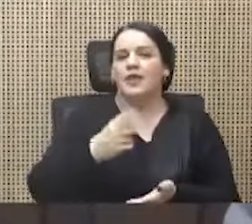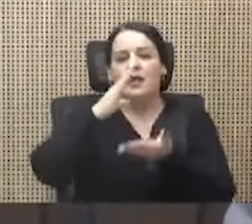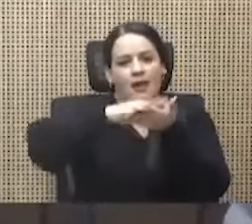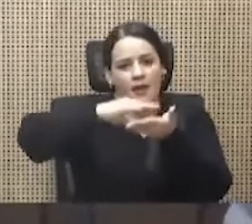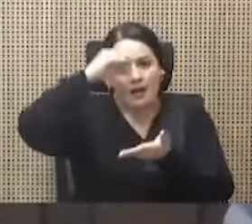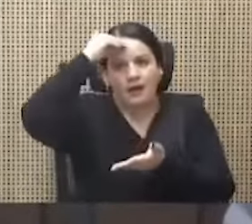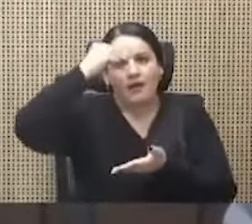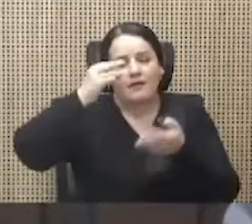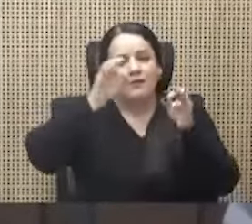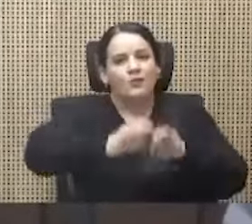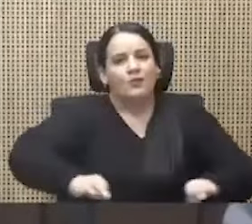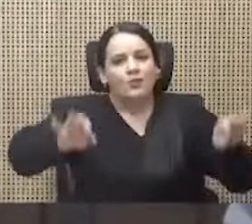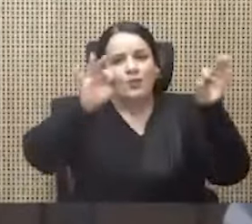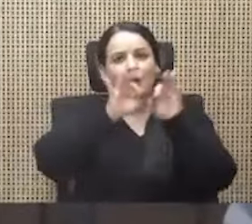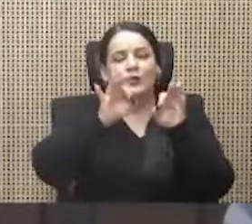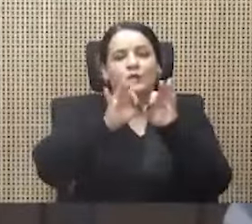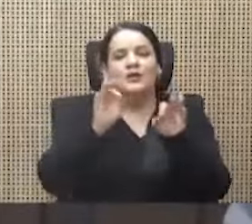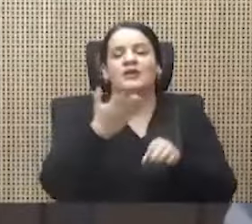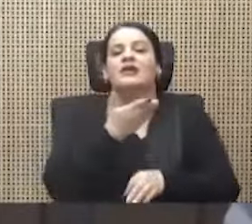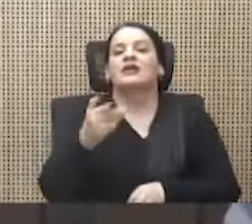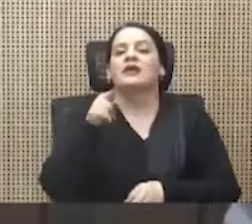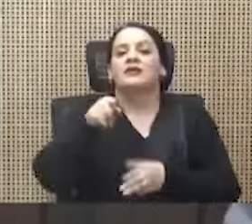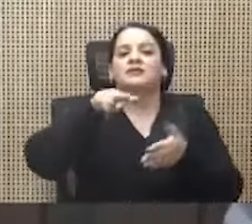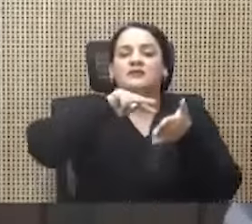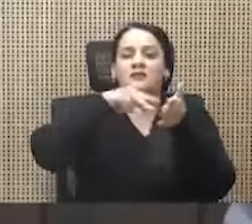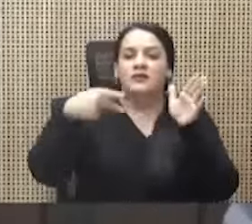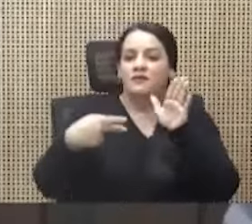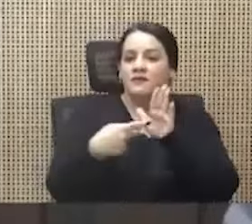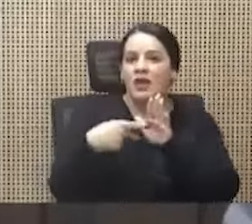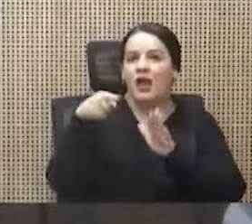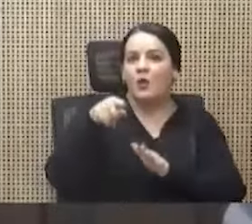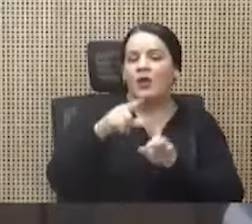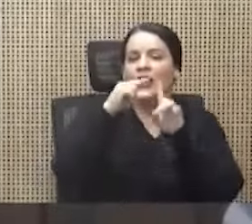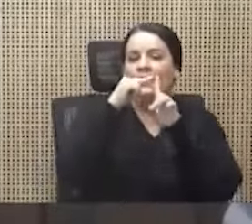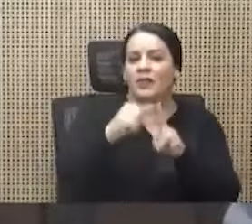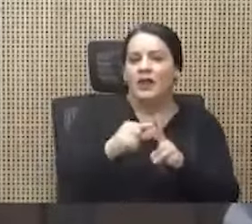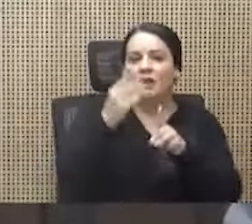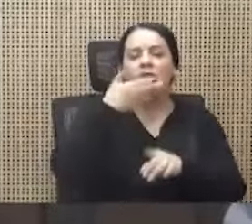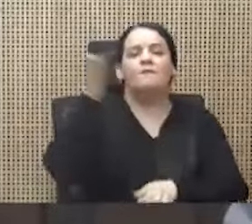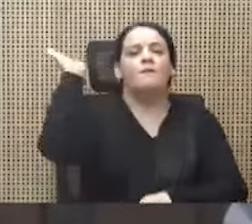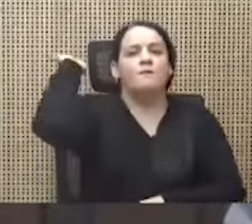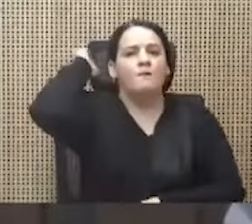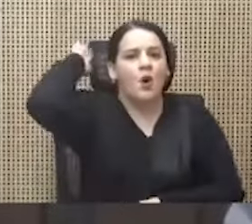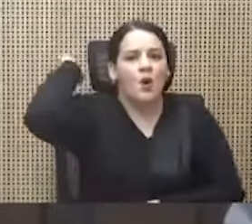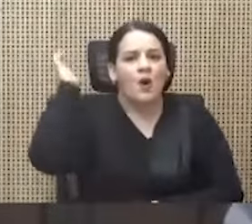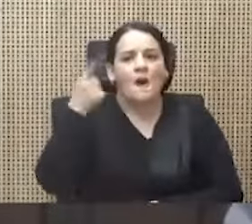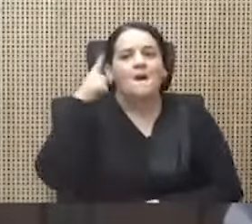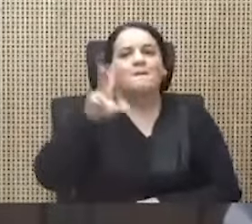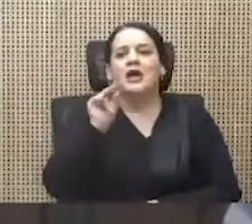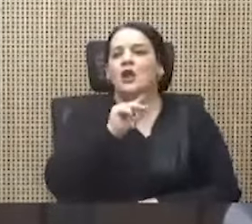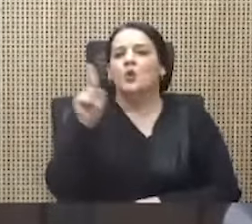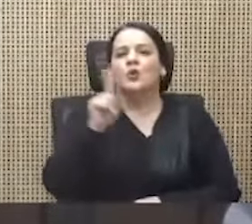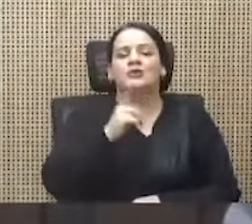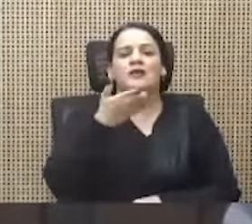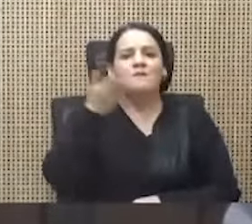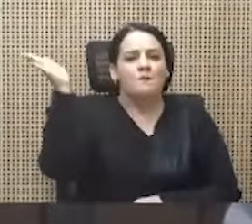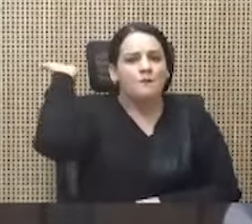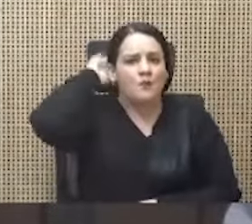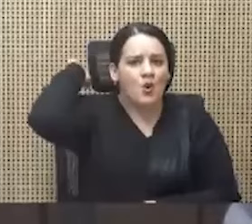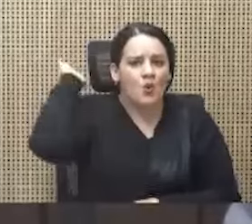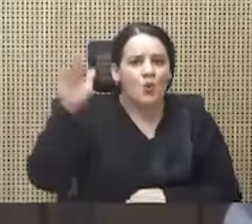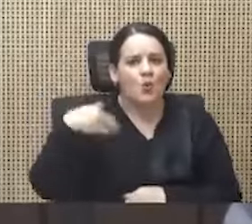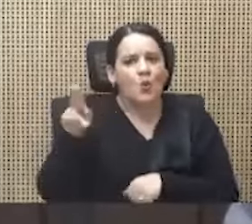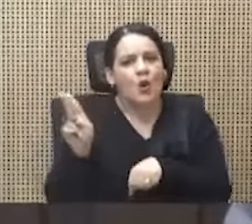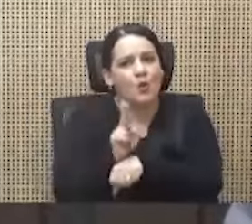aprendemos fundamentalmente lo que es el significado de la palabra hipócrita, para no ser hipócritas cuando se